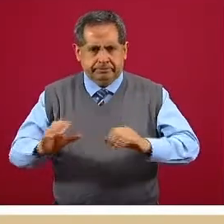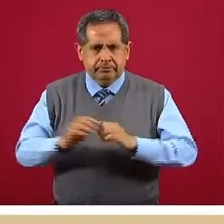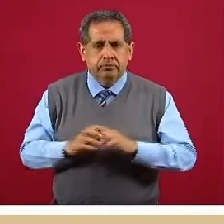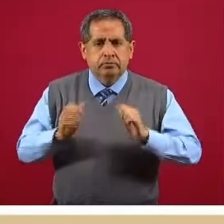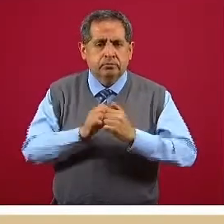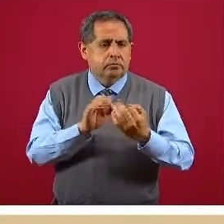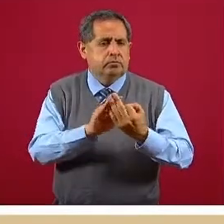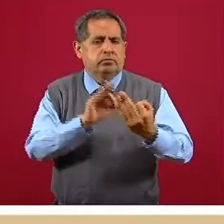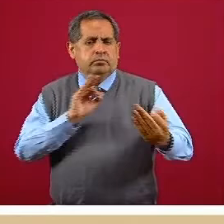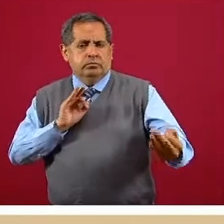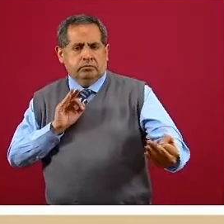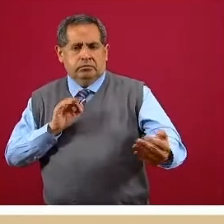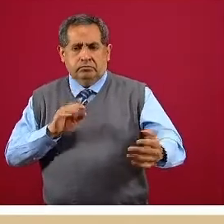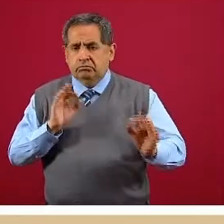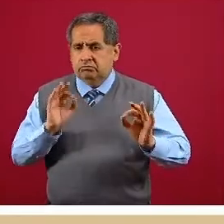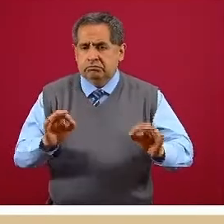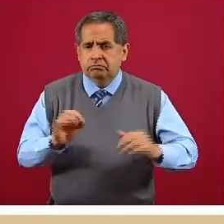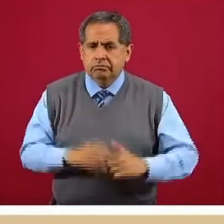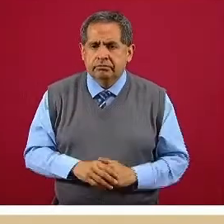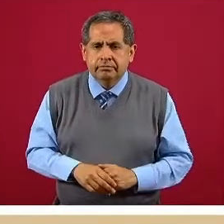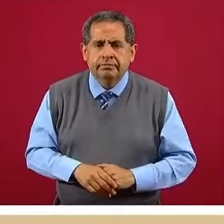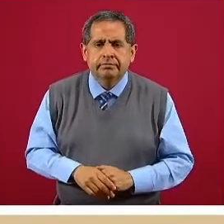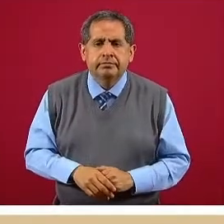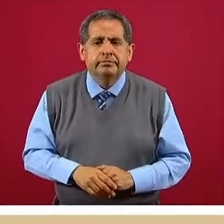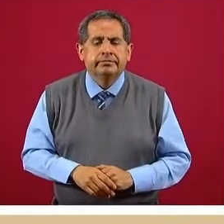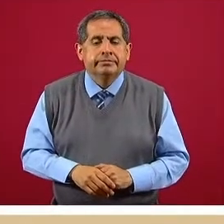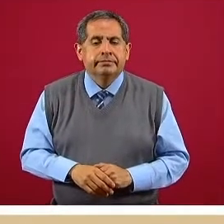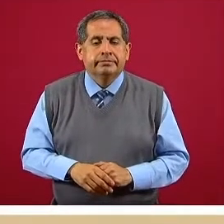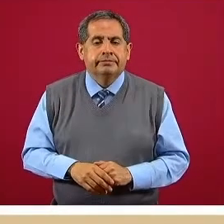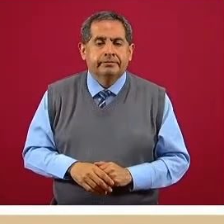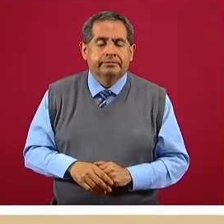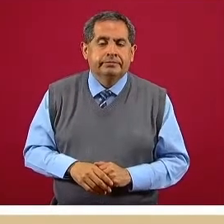es con sana distancia. La que sigue, por favor.